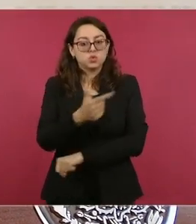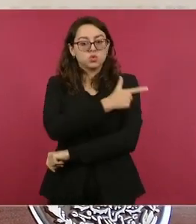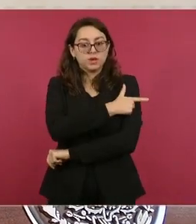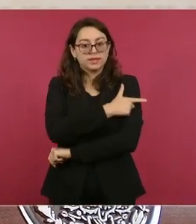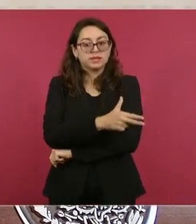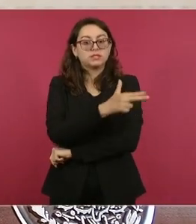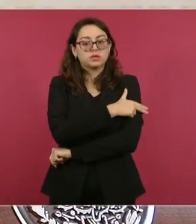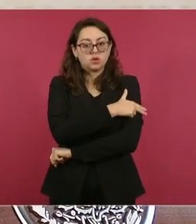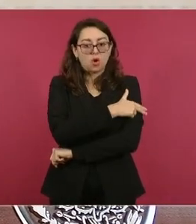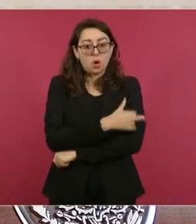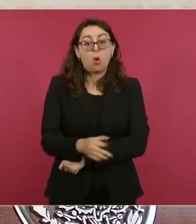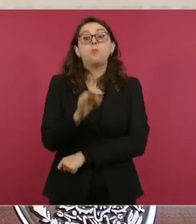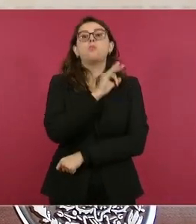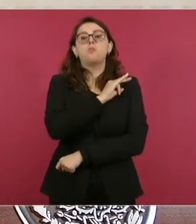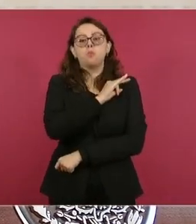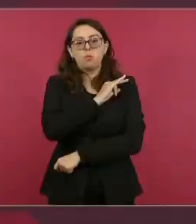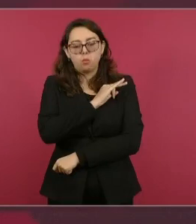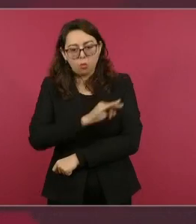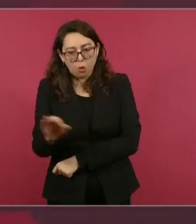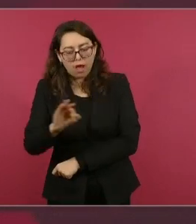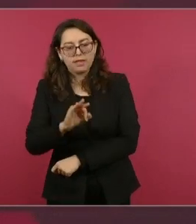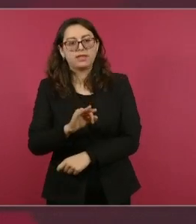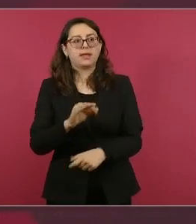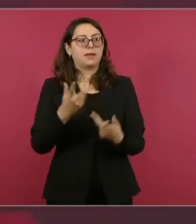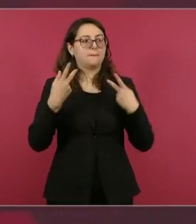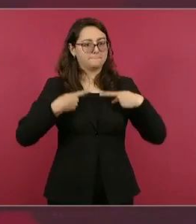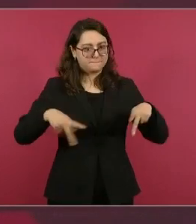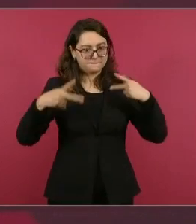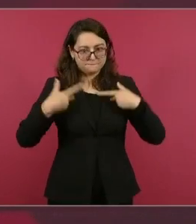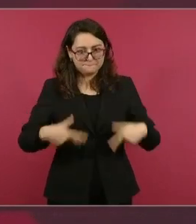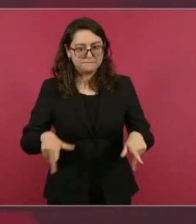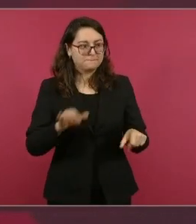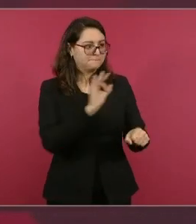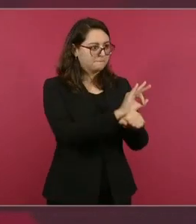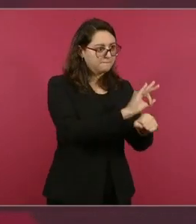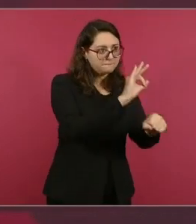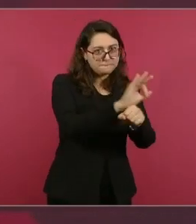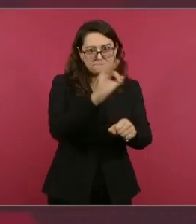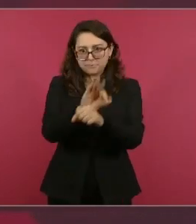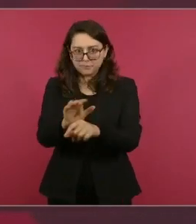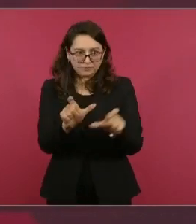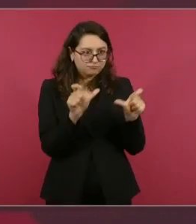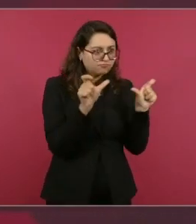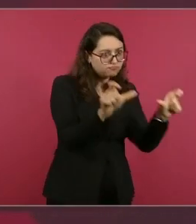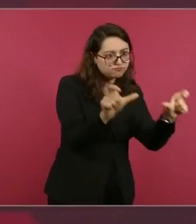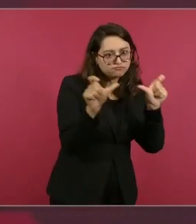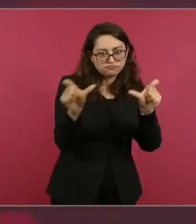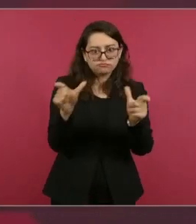se apoya más esta misión